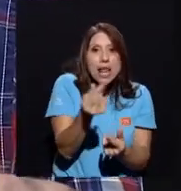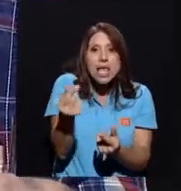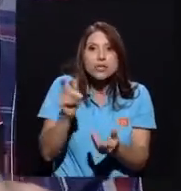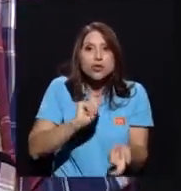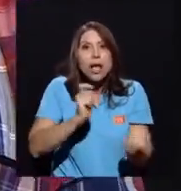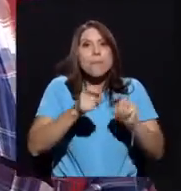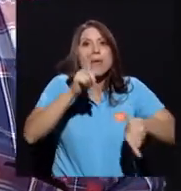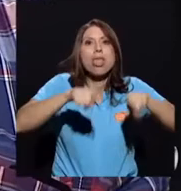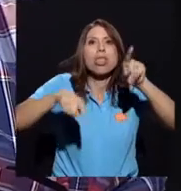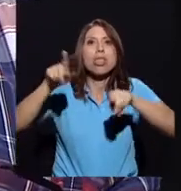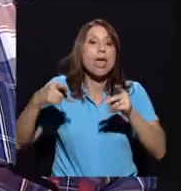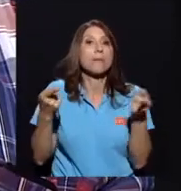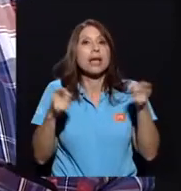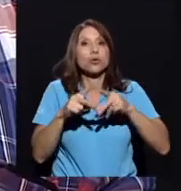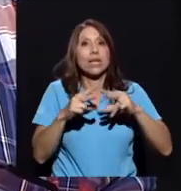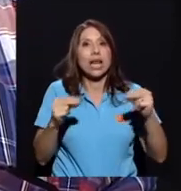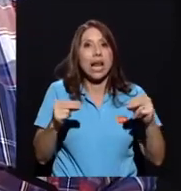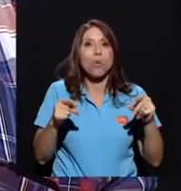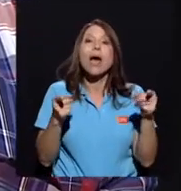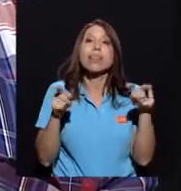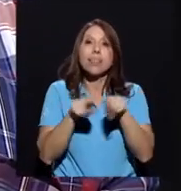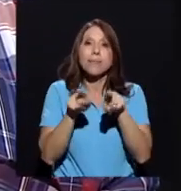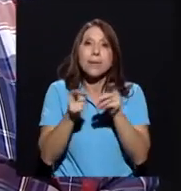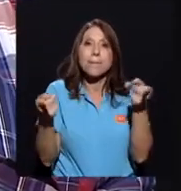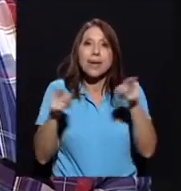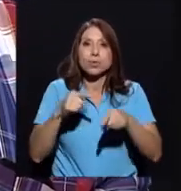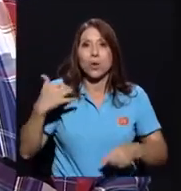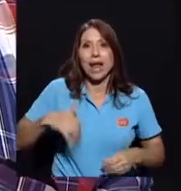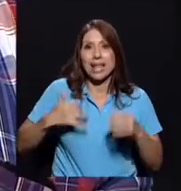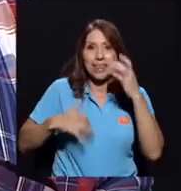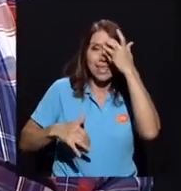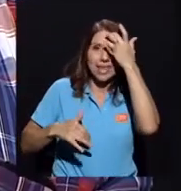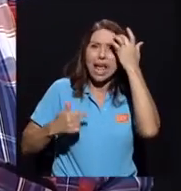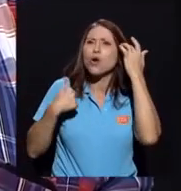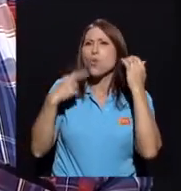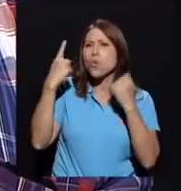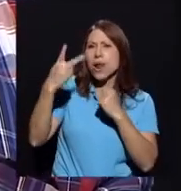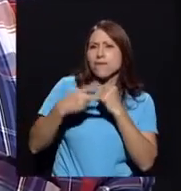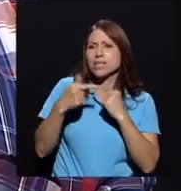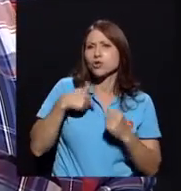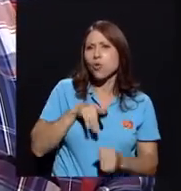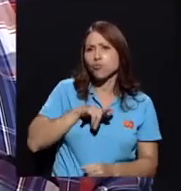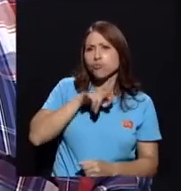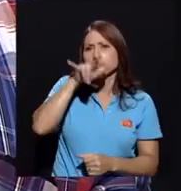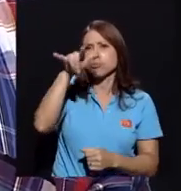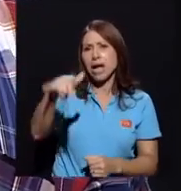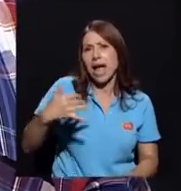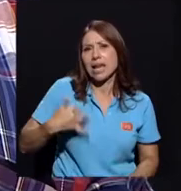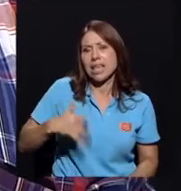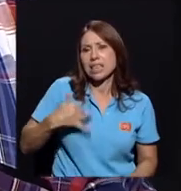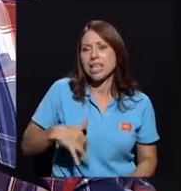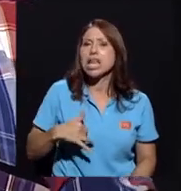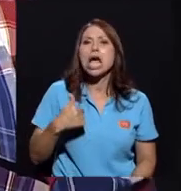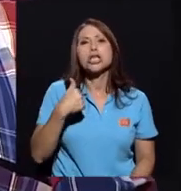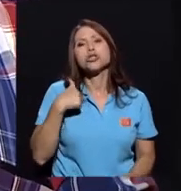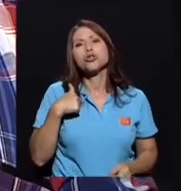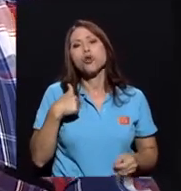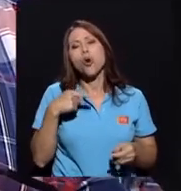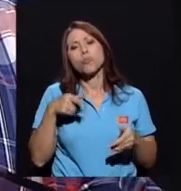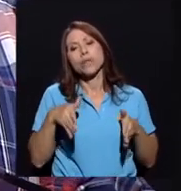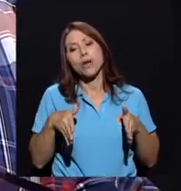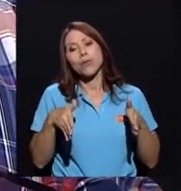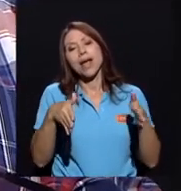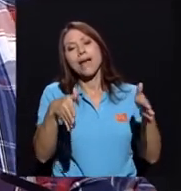argentina a mí me tocó estar en argentina una vez en un congreso que había y yo caminé por la avenida que ella la